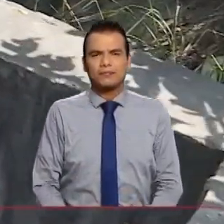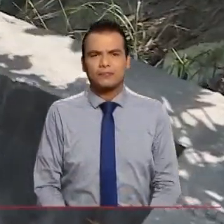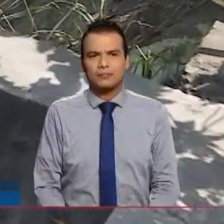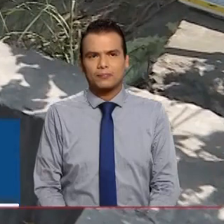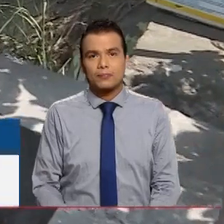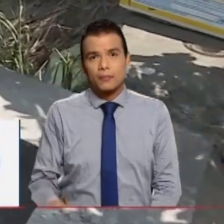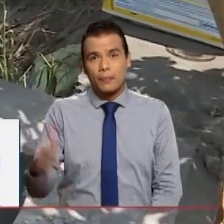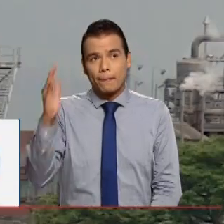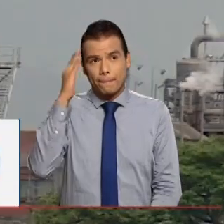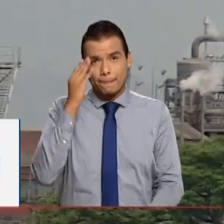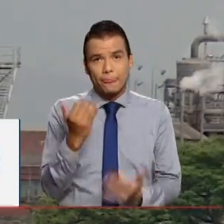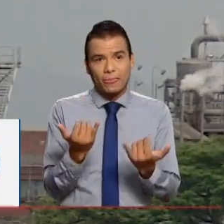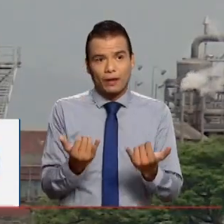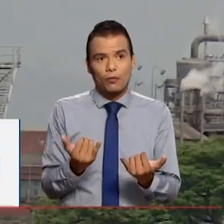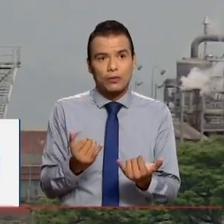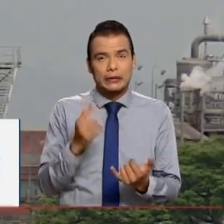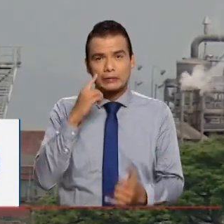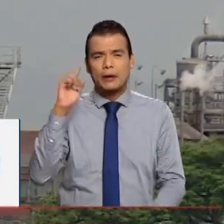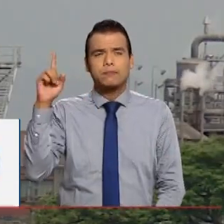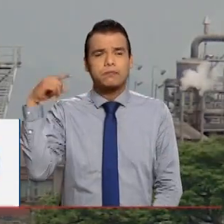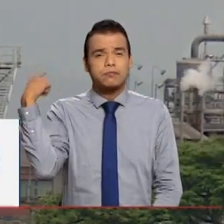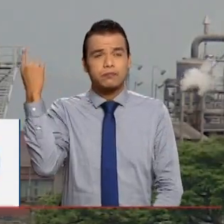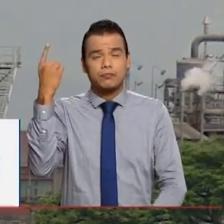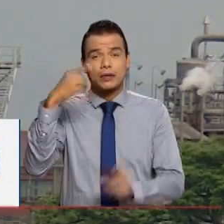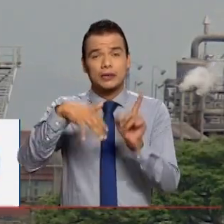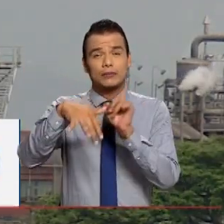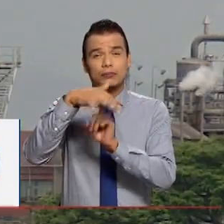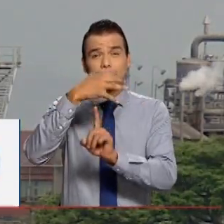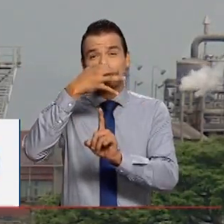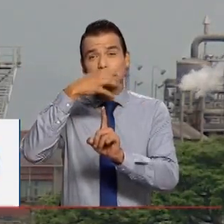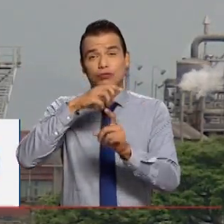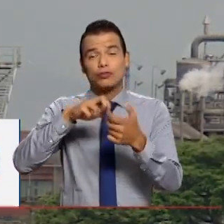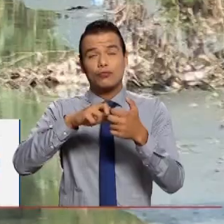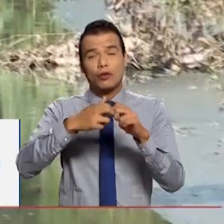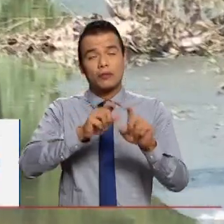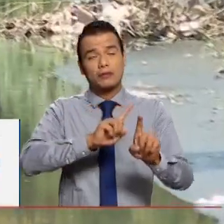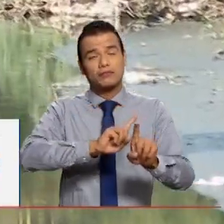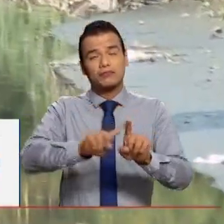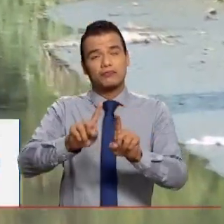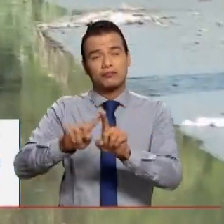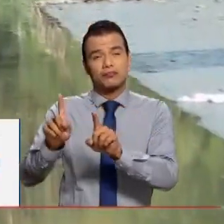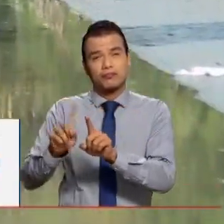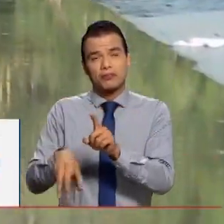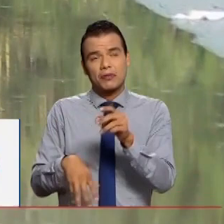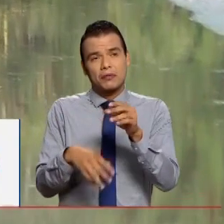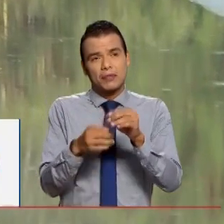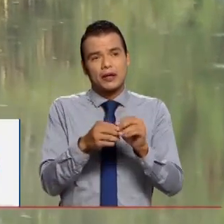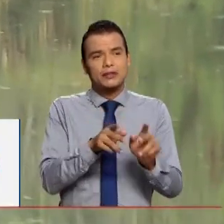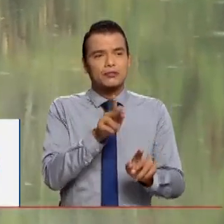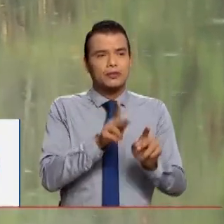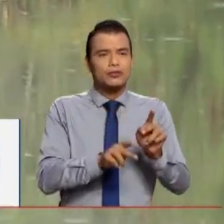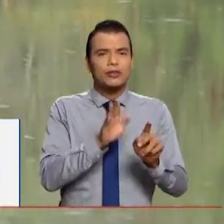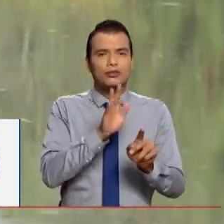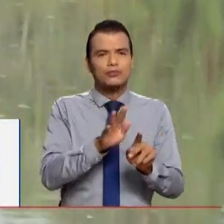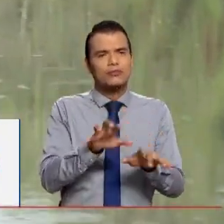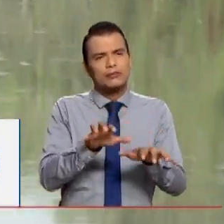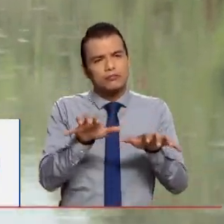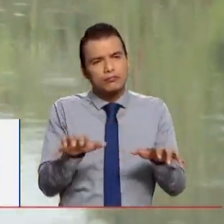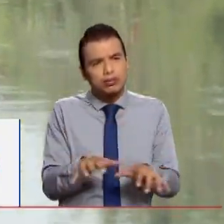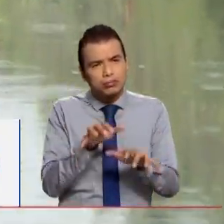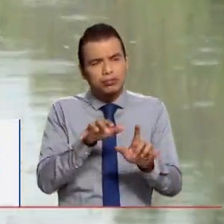en una época donde se presentan grandes problemas de contaminación y cuando las actividades antropogénicas han afectado a la naturaleza